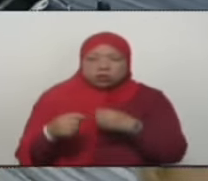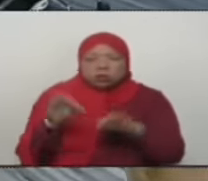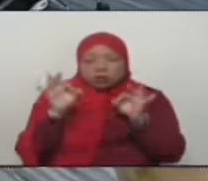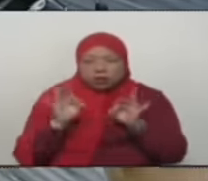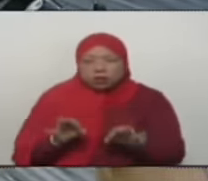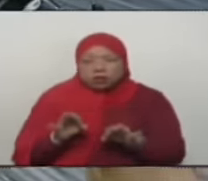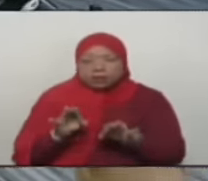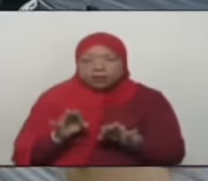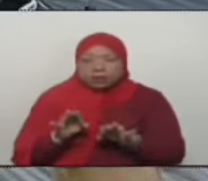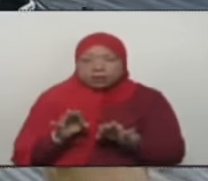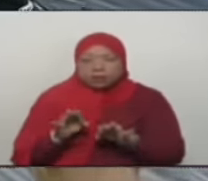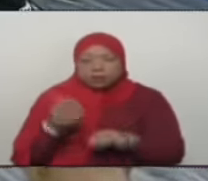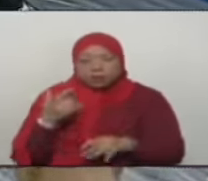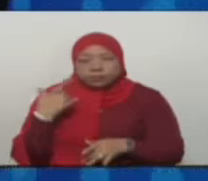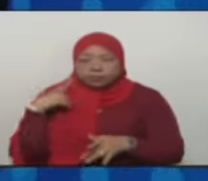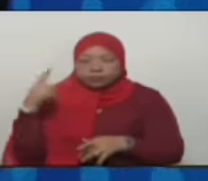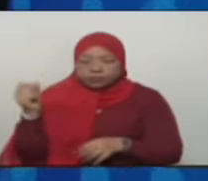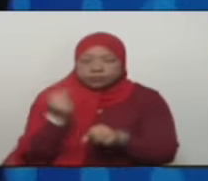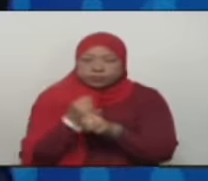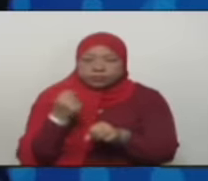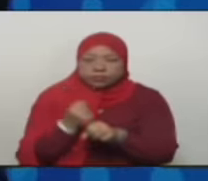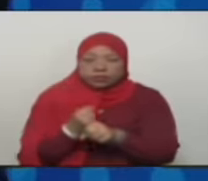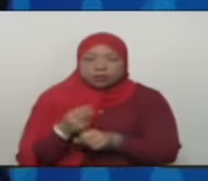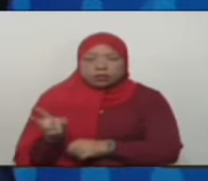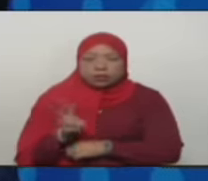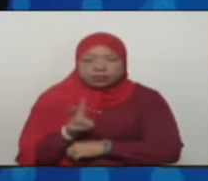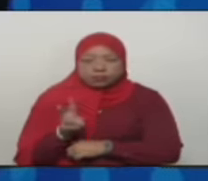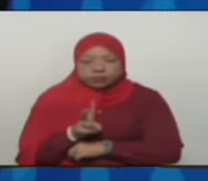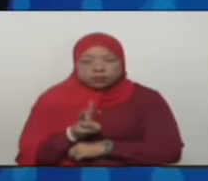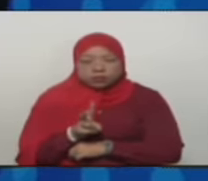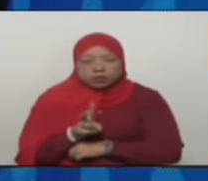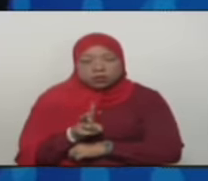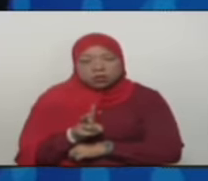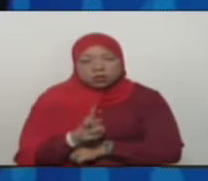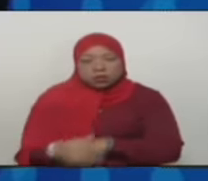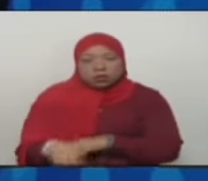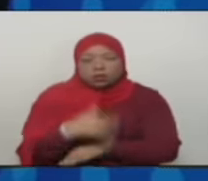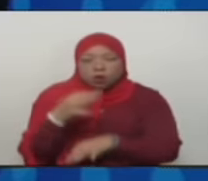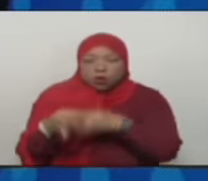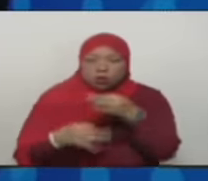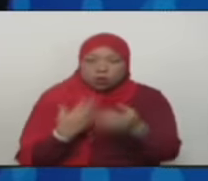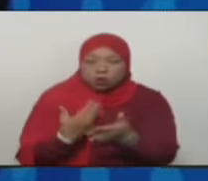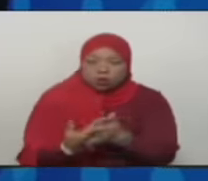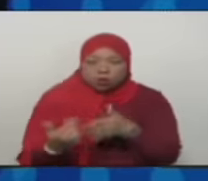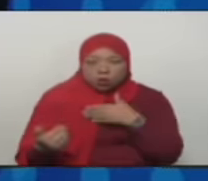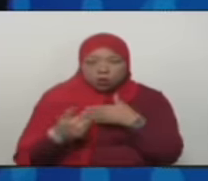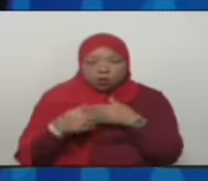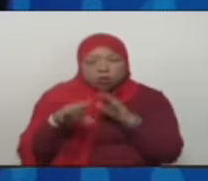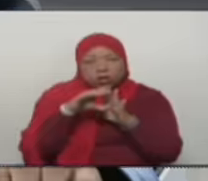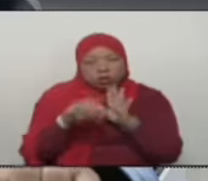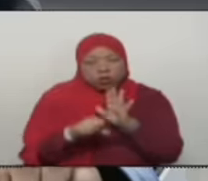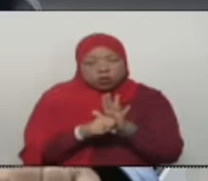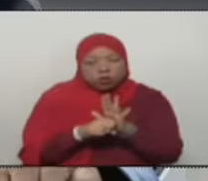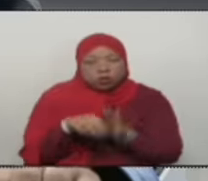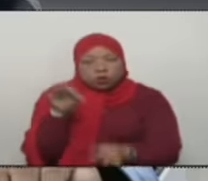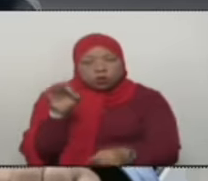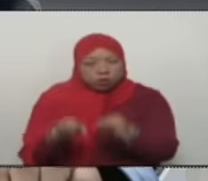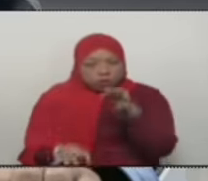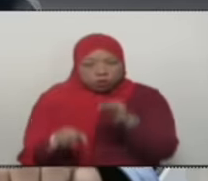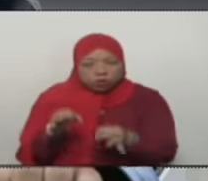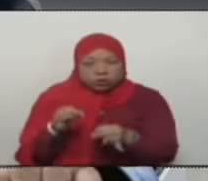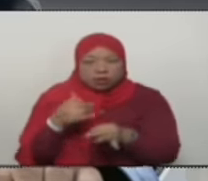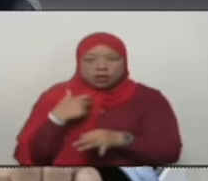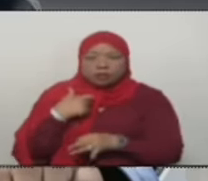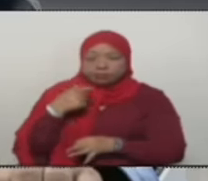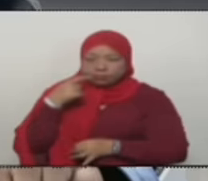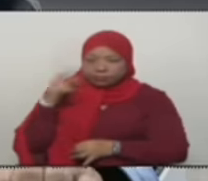conspiración, yo me fui a donde tenía que ir, a la sala electoral constitucional del Tribunal Supremo de